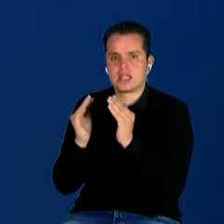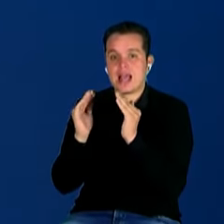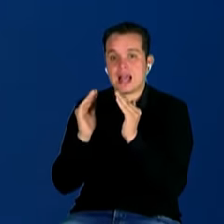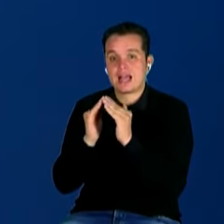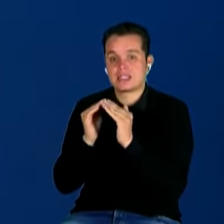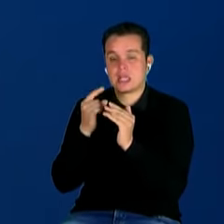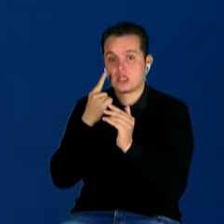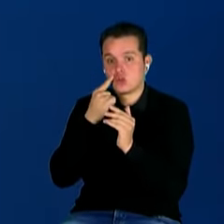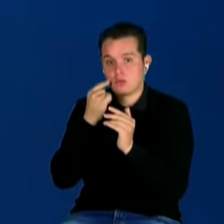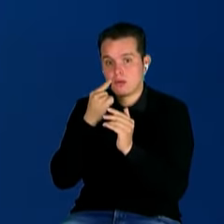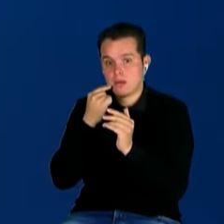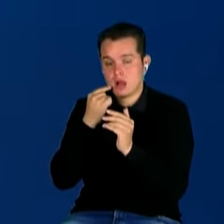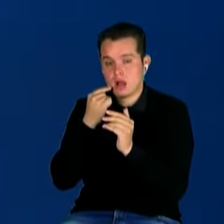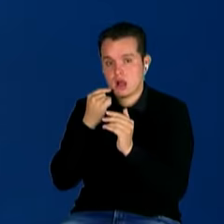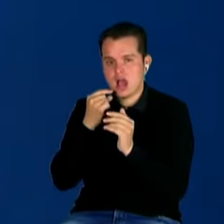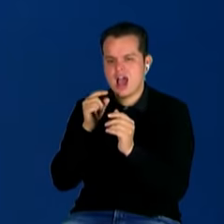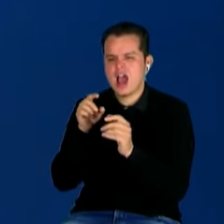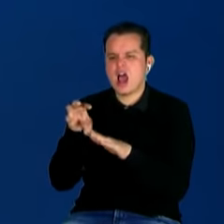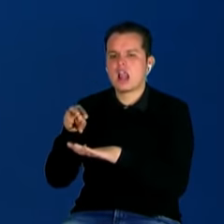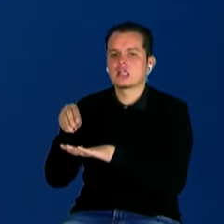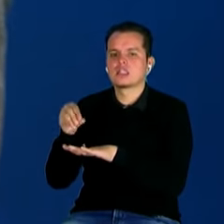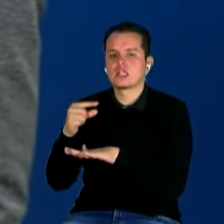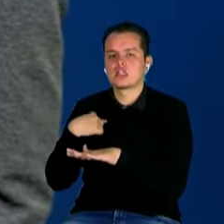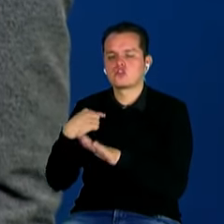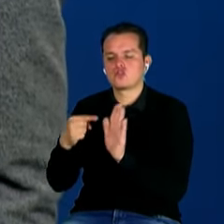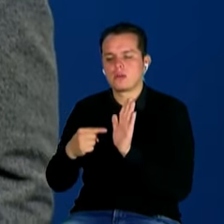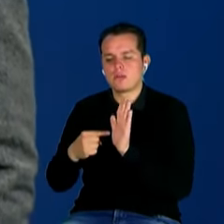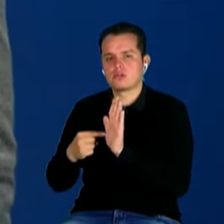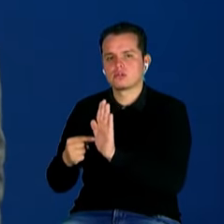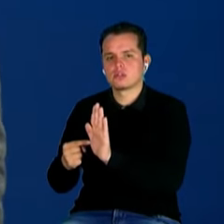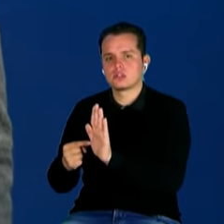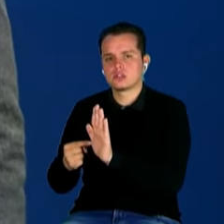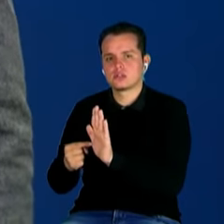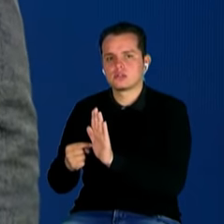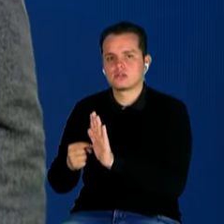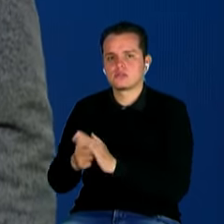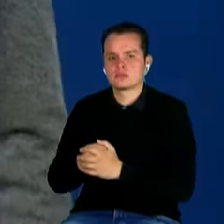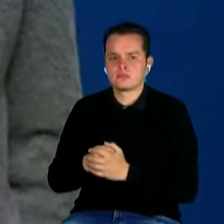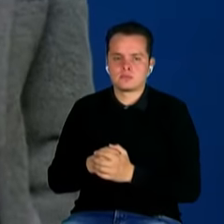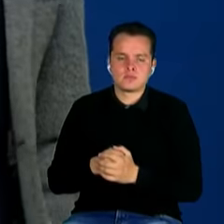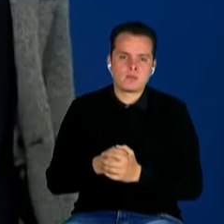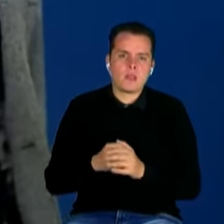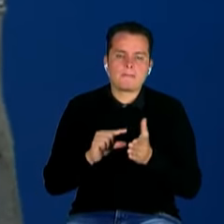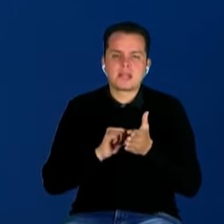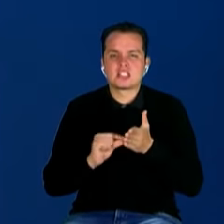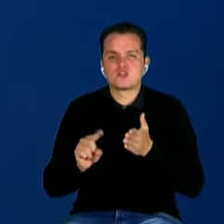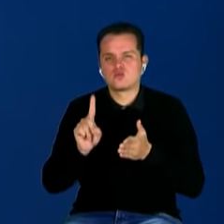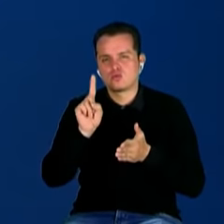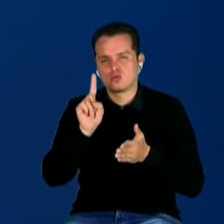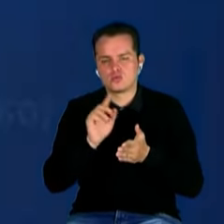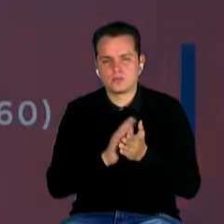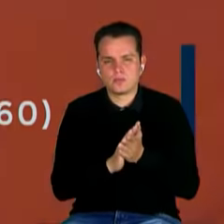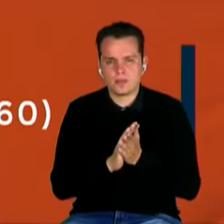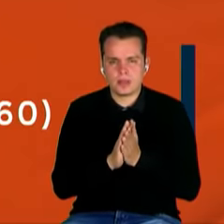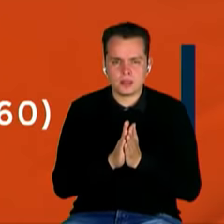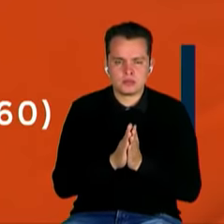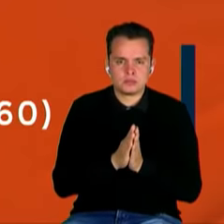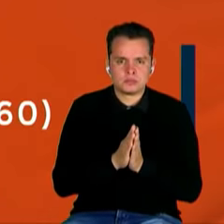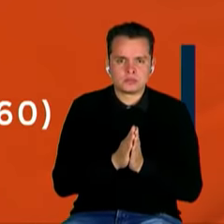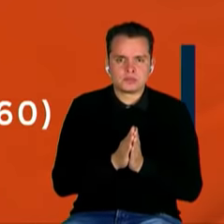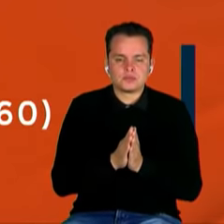de tu padre a la tierra que yo te mostraré. Versículo 1, póngalo ahí para que usted lo pueda